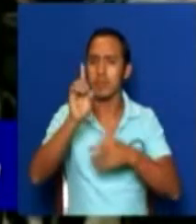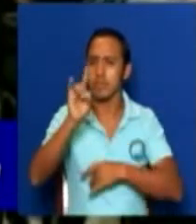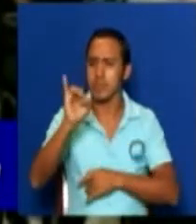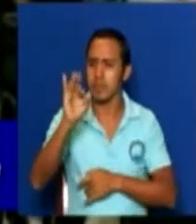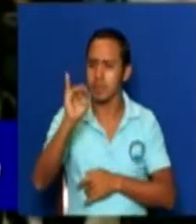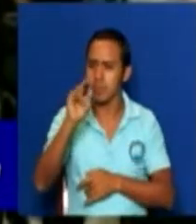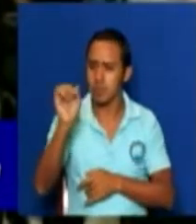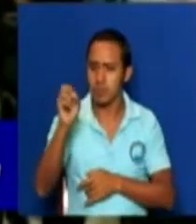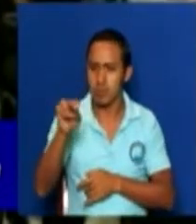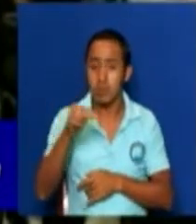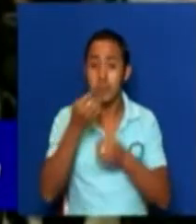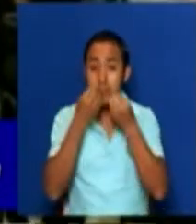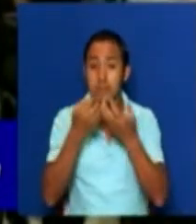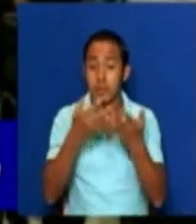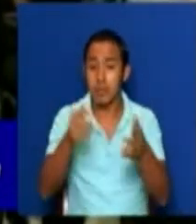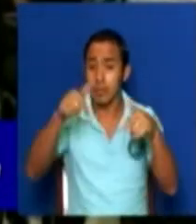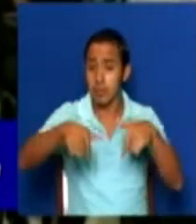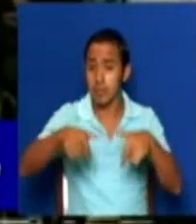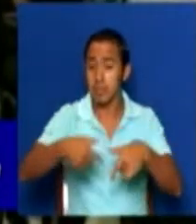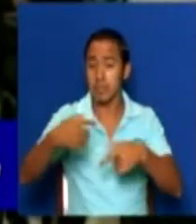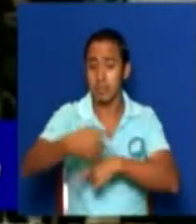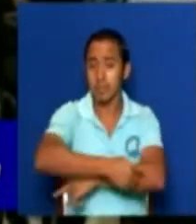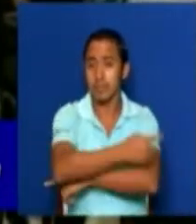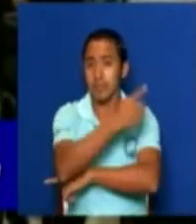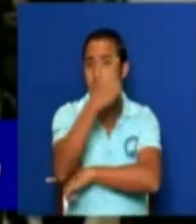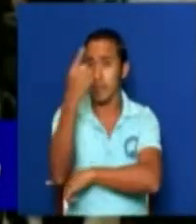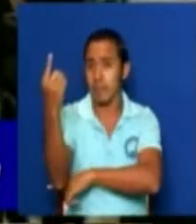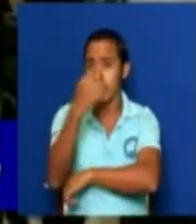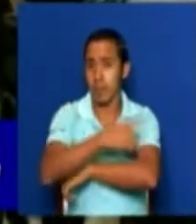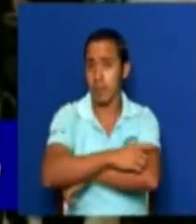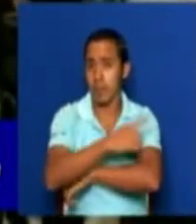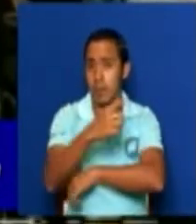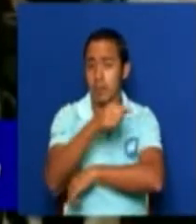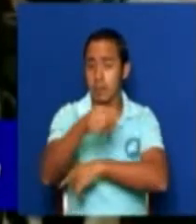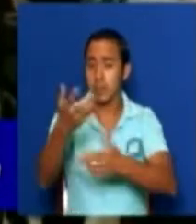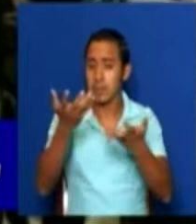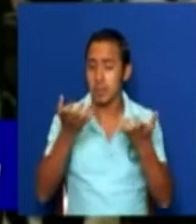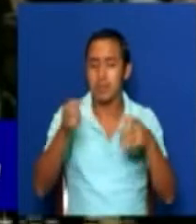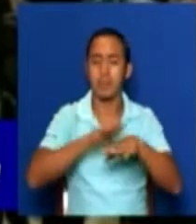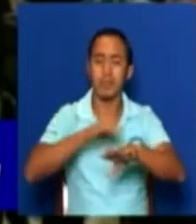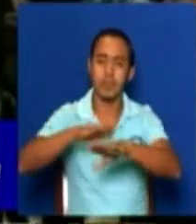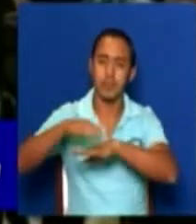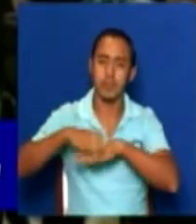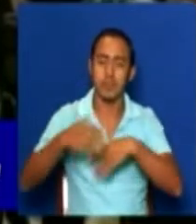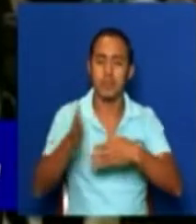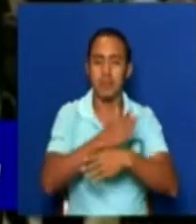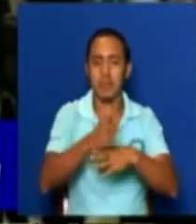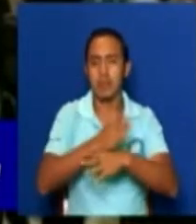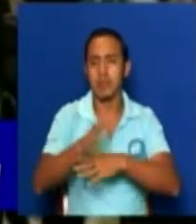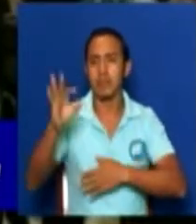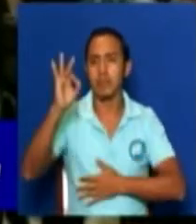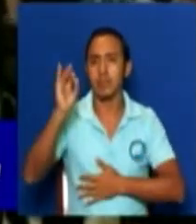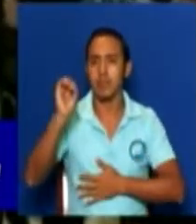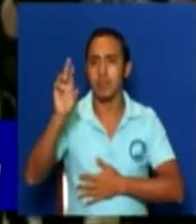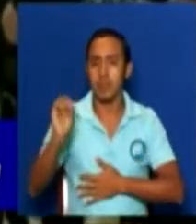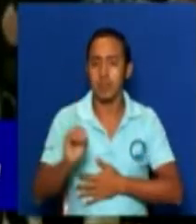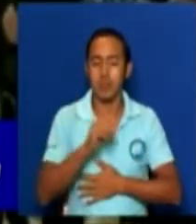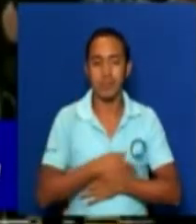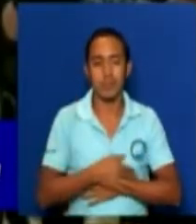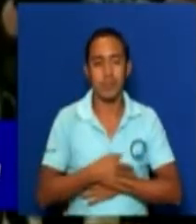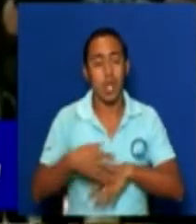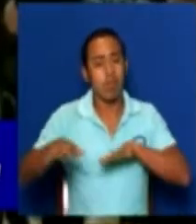información. Esto es parte del día a día que nosotros queremos construir, invitar a estos foros, porque no